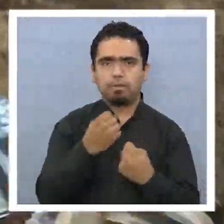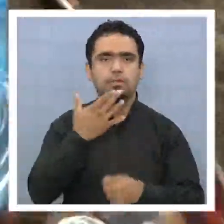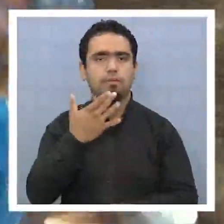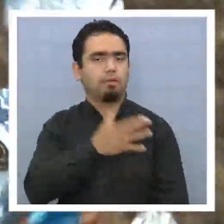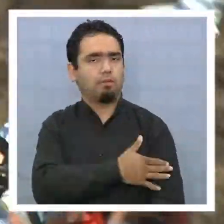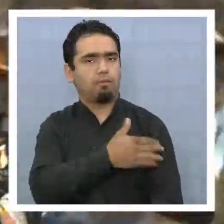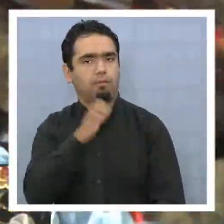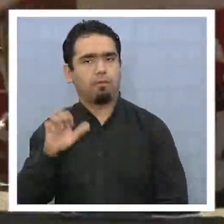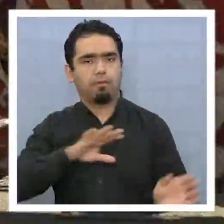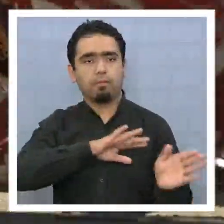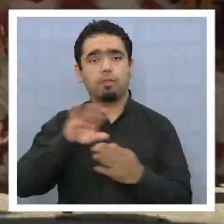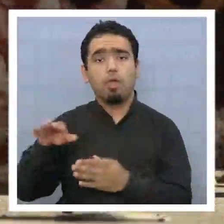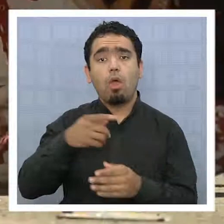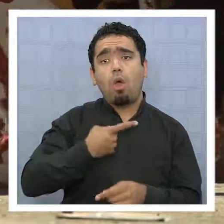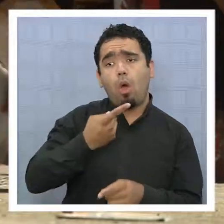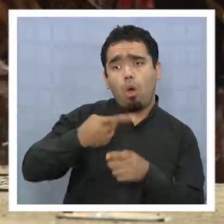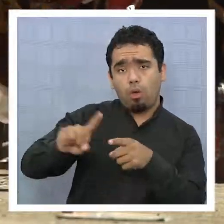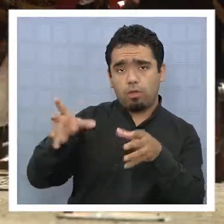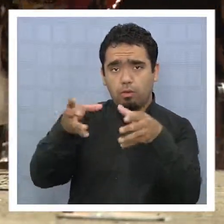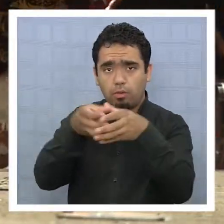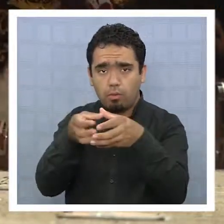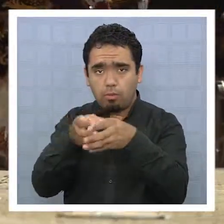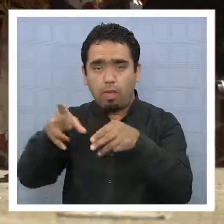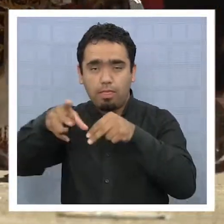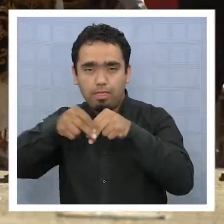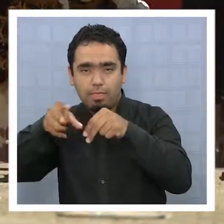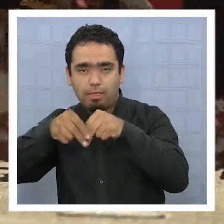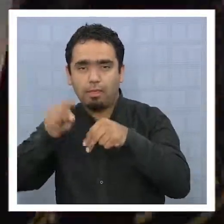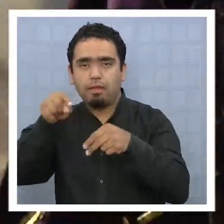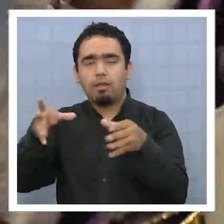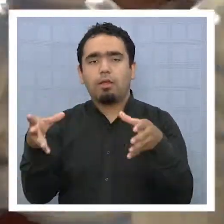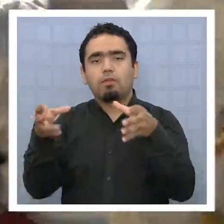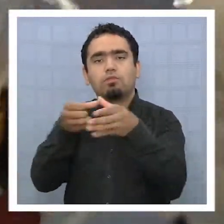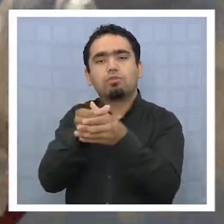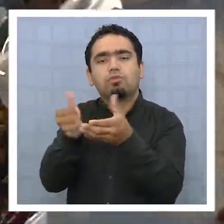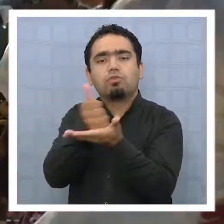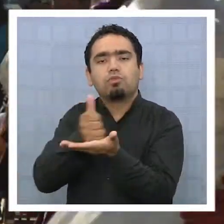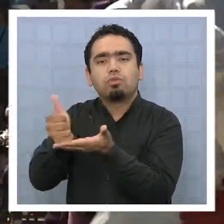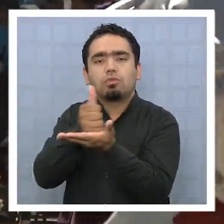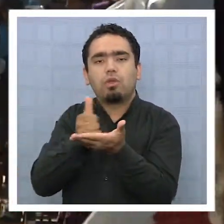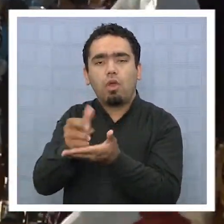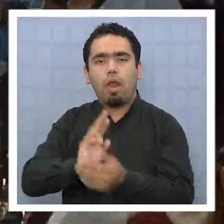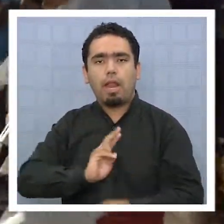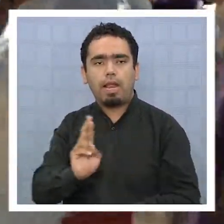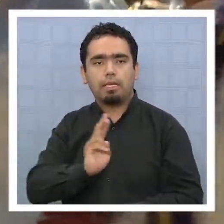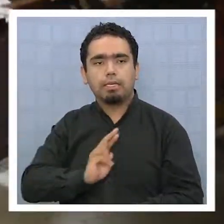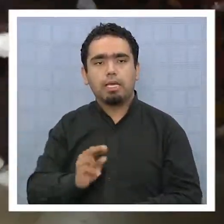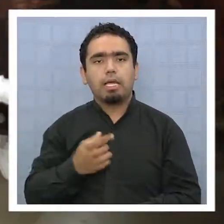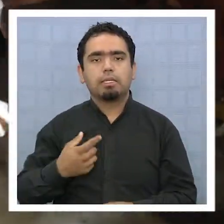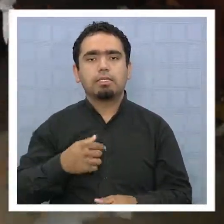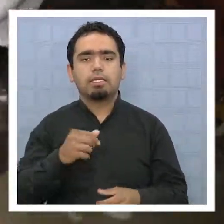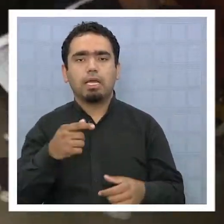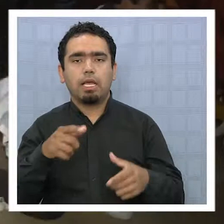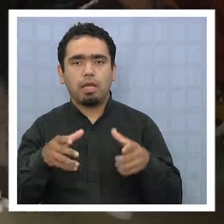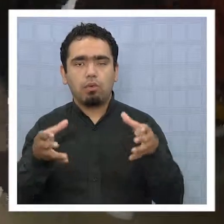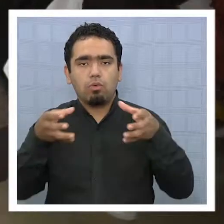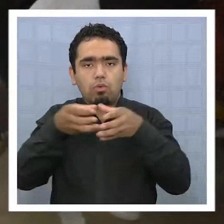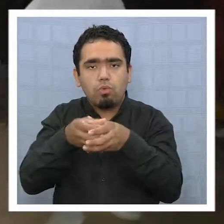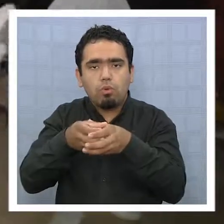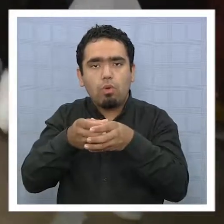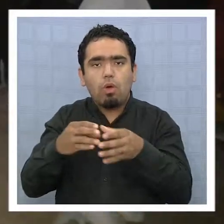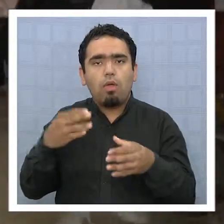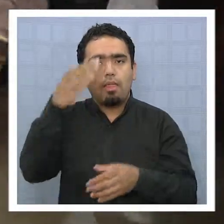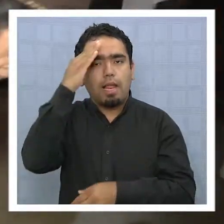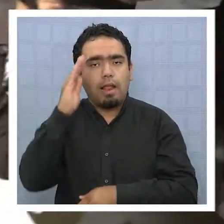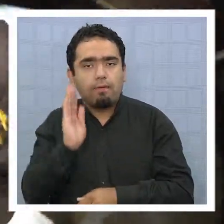fe. Otra antigua agrupación es la Sociedad Religiosa de los Chinos del Carmen de Iquique, que llevan 100